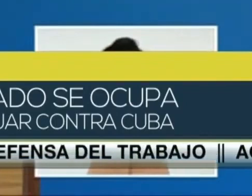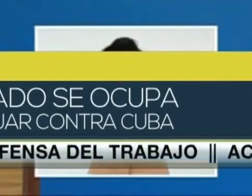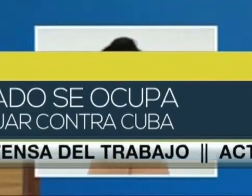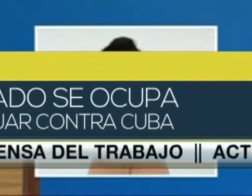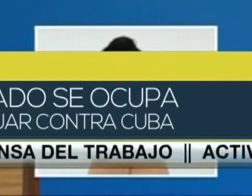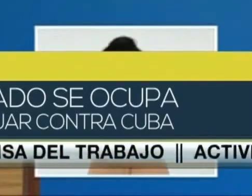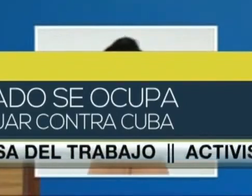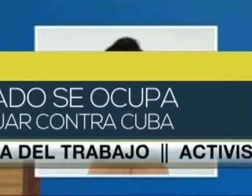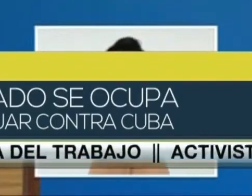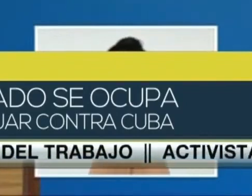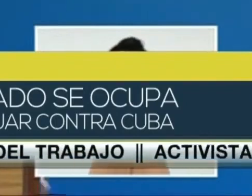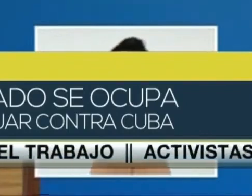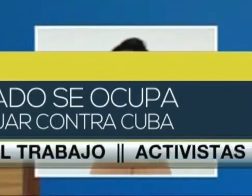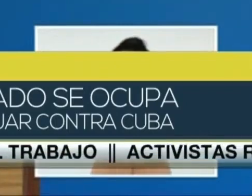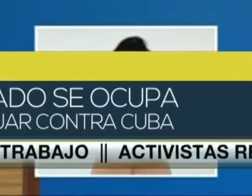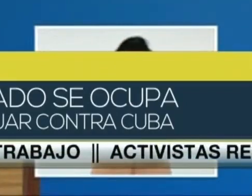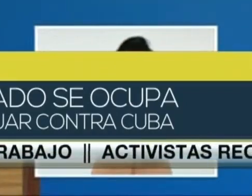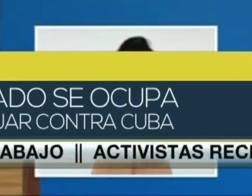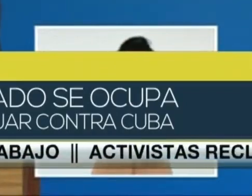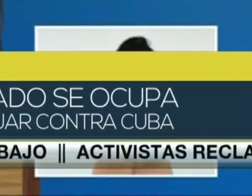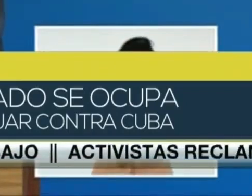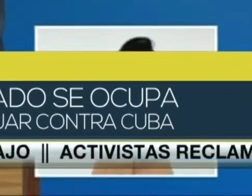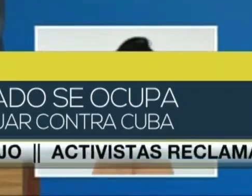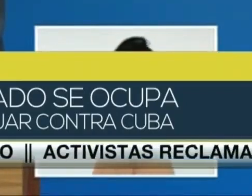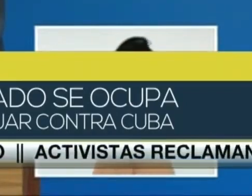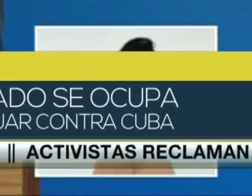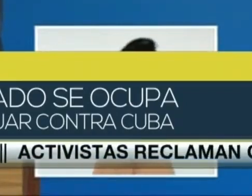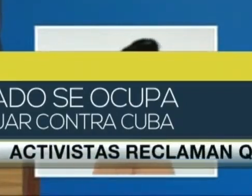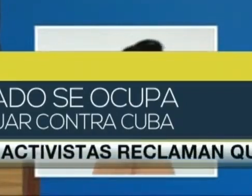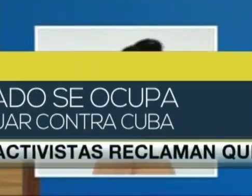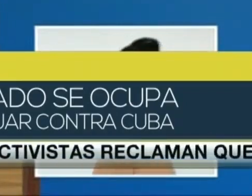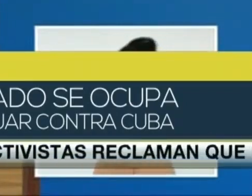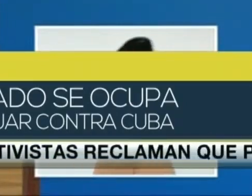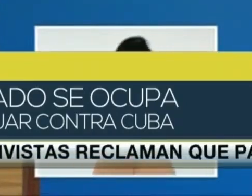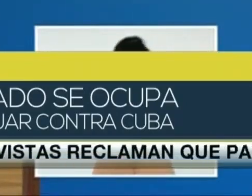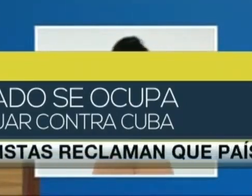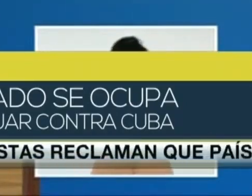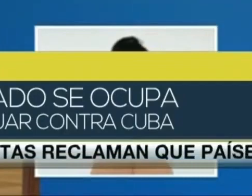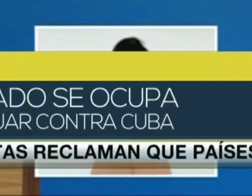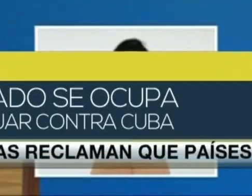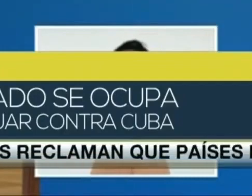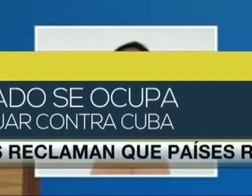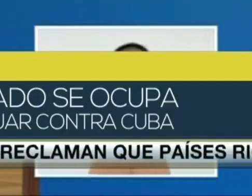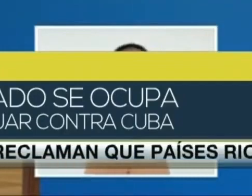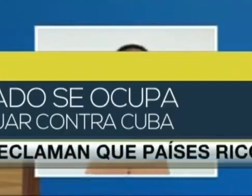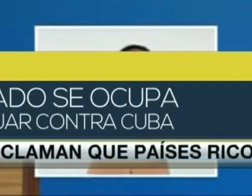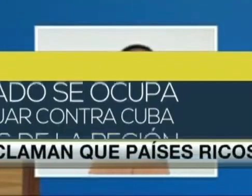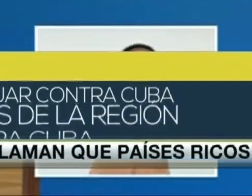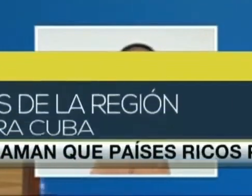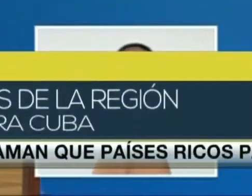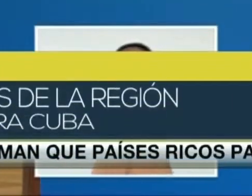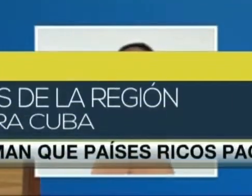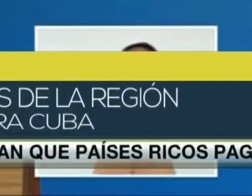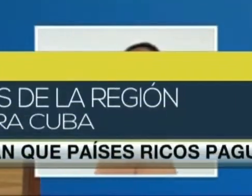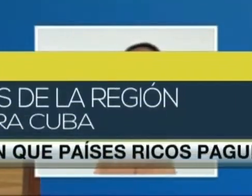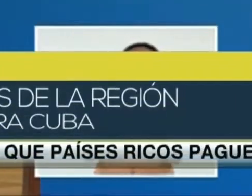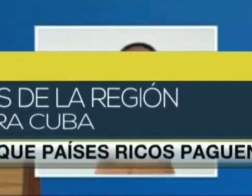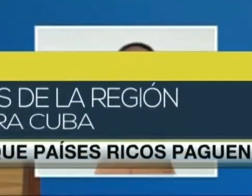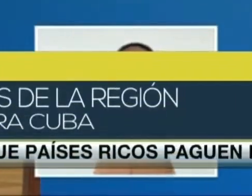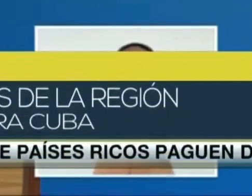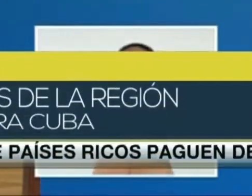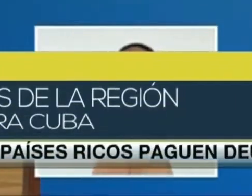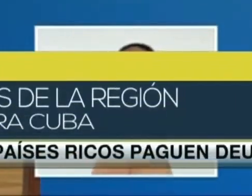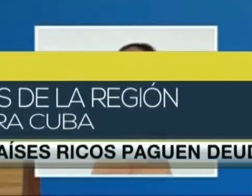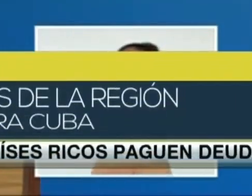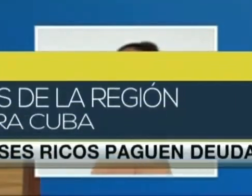este minuto, el gobierno de los Estados Unidos trata de desviar la atención